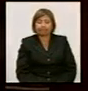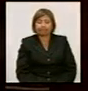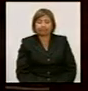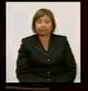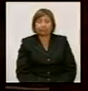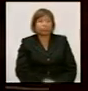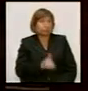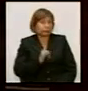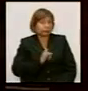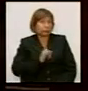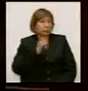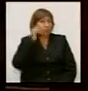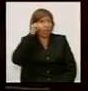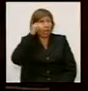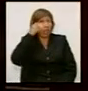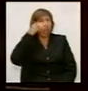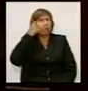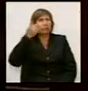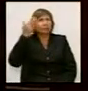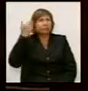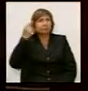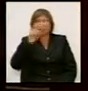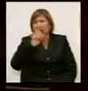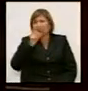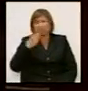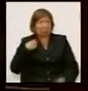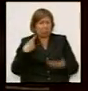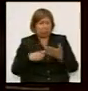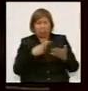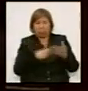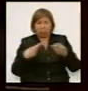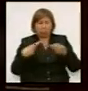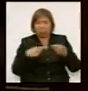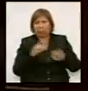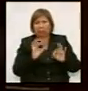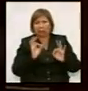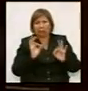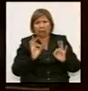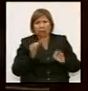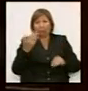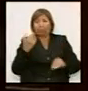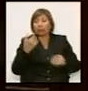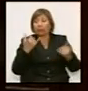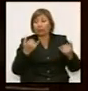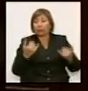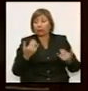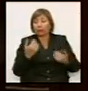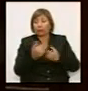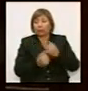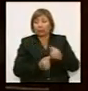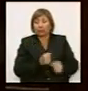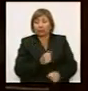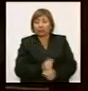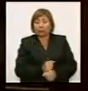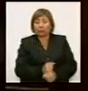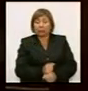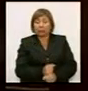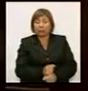Yo recuerdo que nunca discutí tanto como en el año